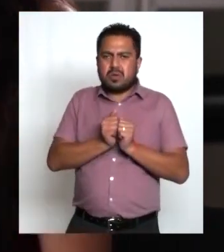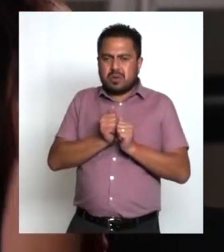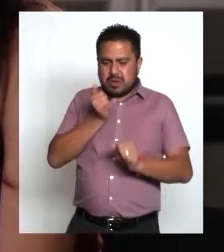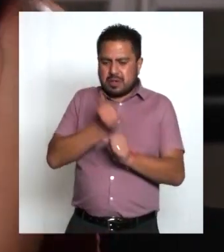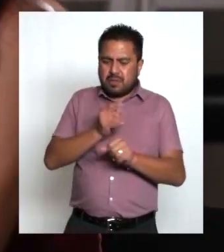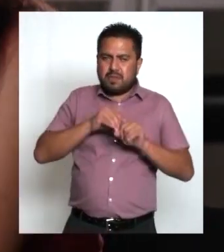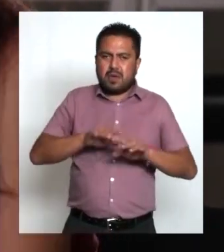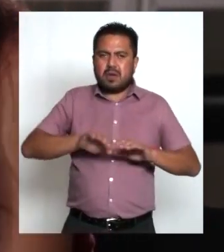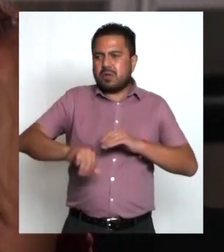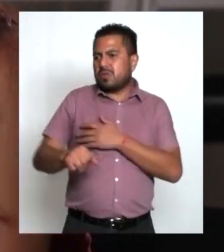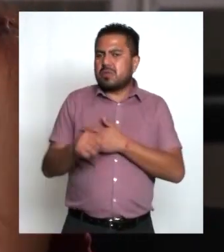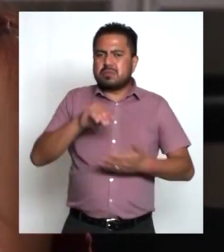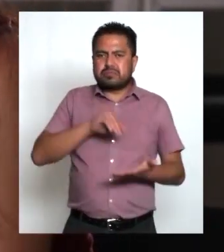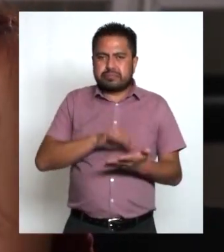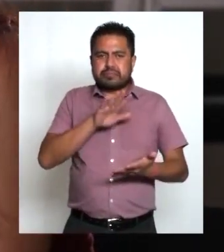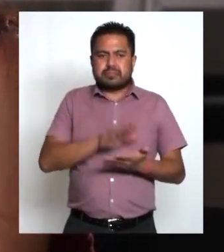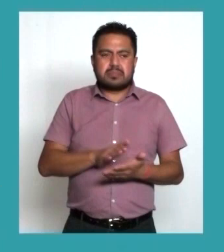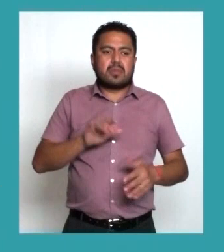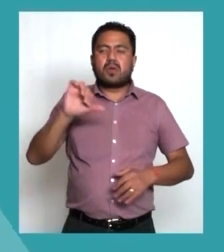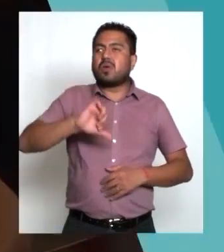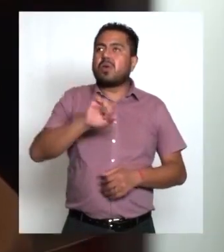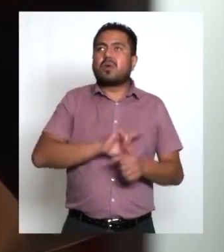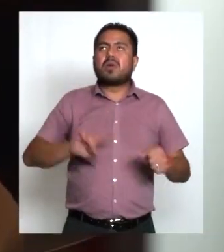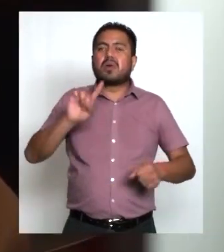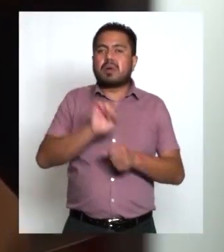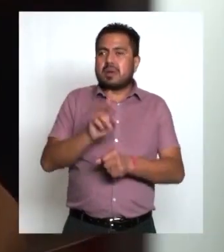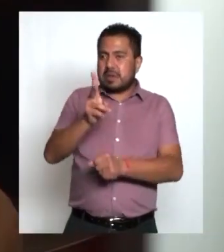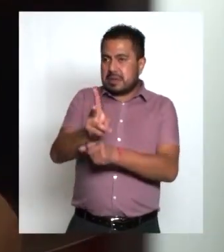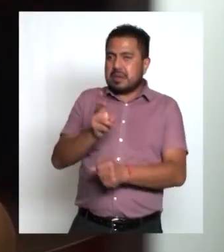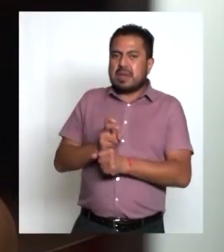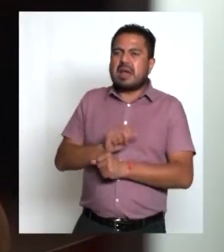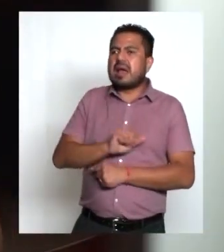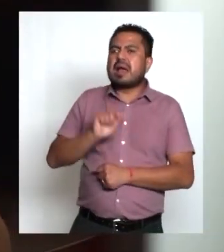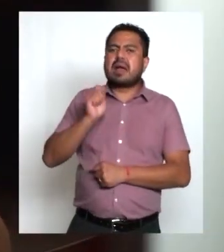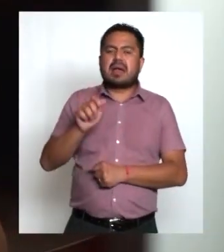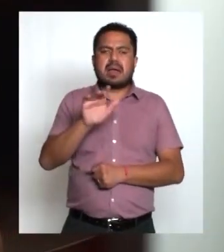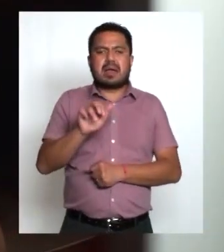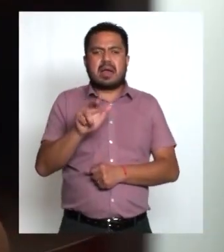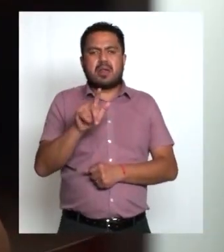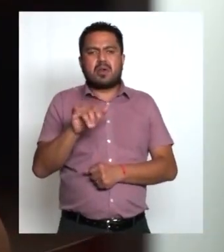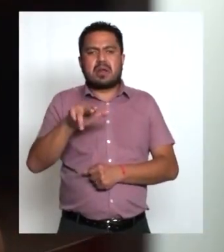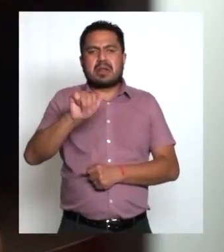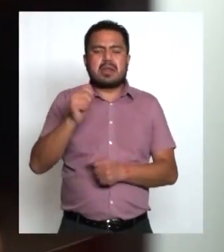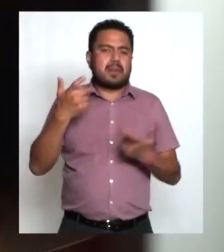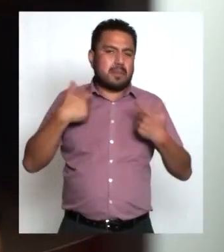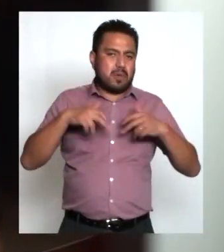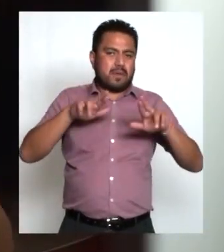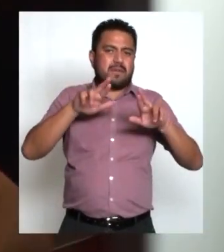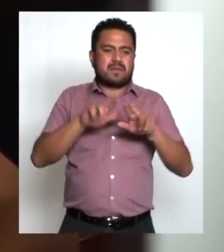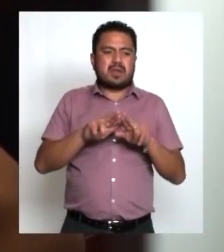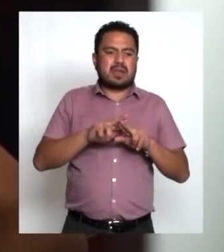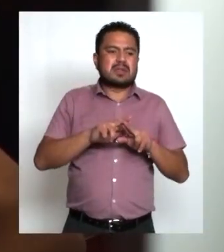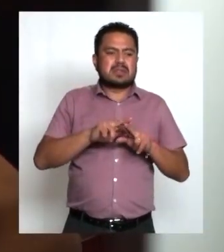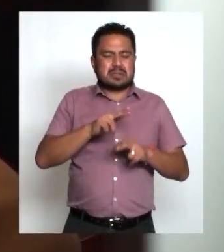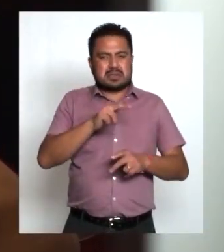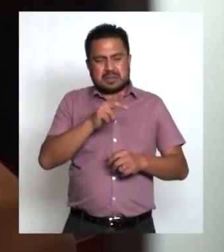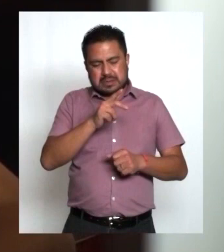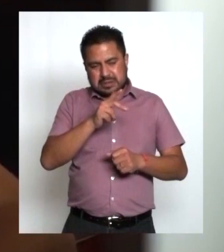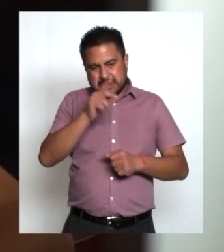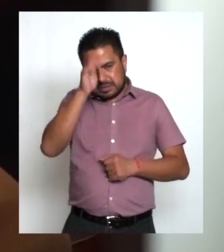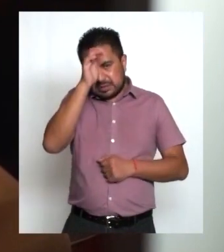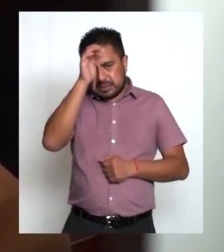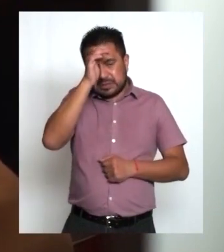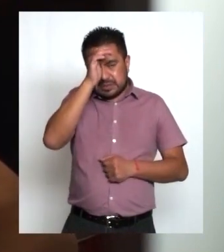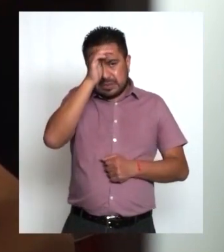el almacenamiento de la información. Vamos. El día de hoy tenemos como invitada a Carolina Cayman, que es profesora de la Facultad